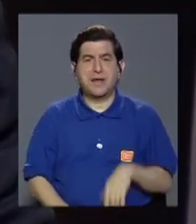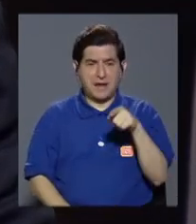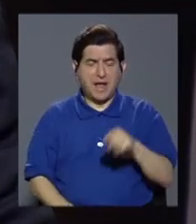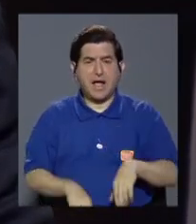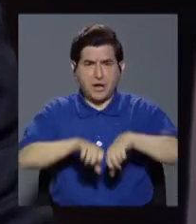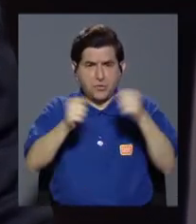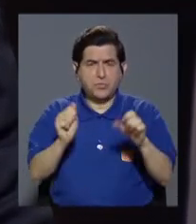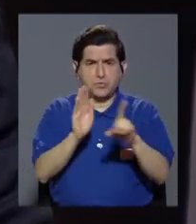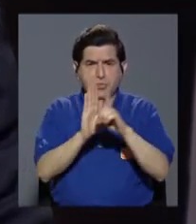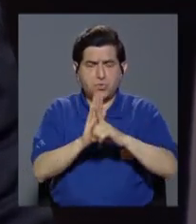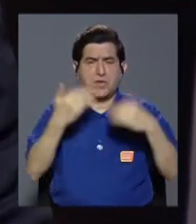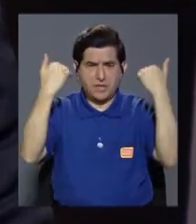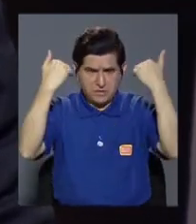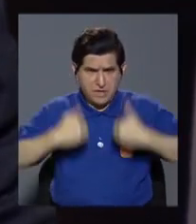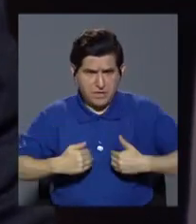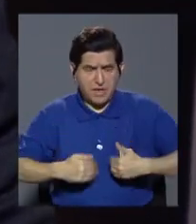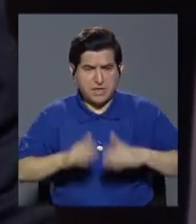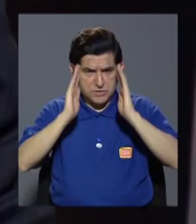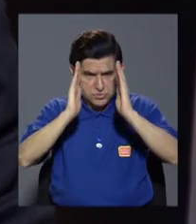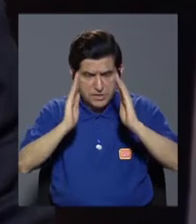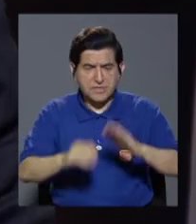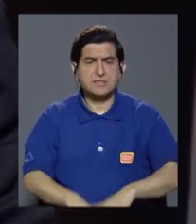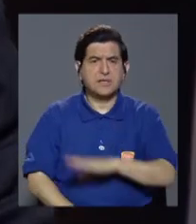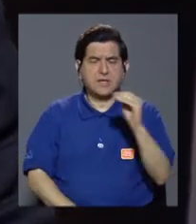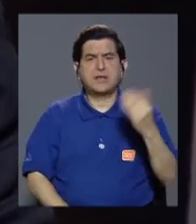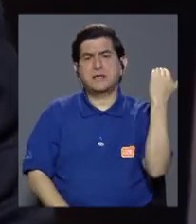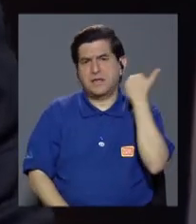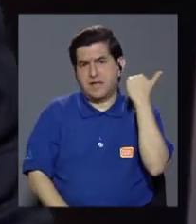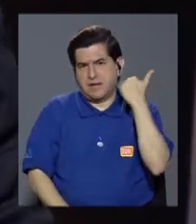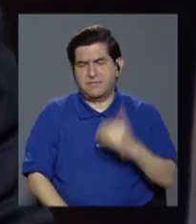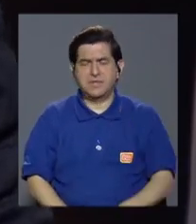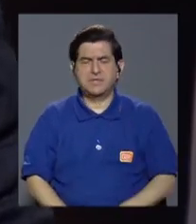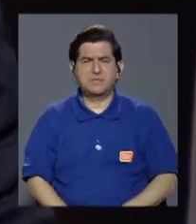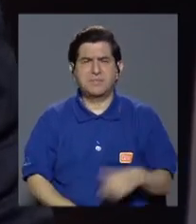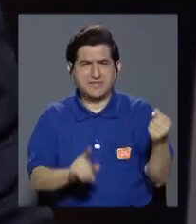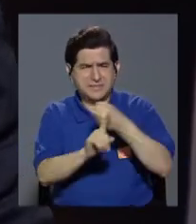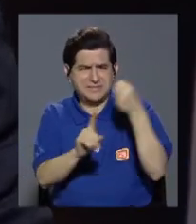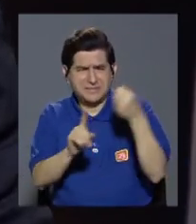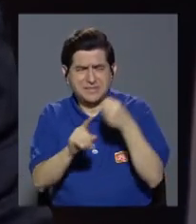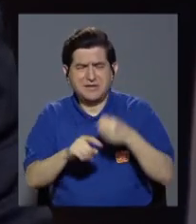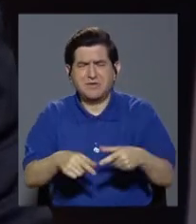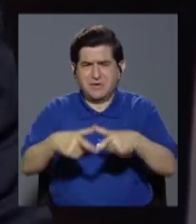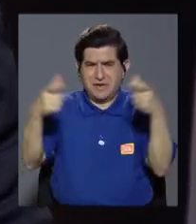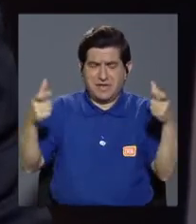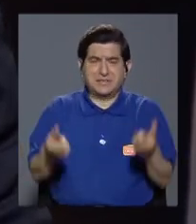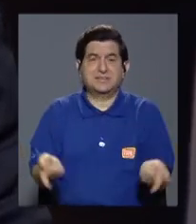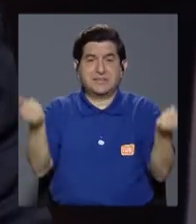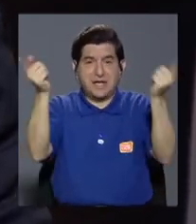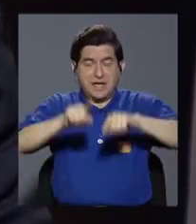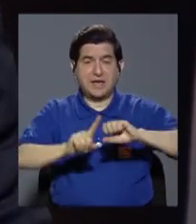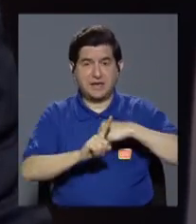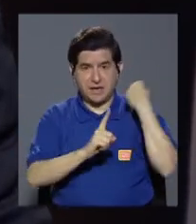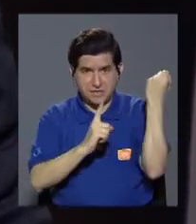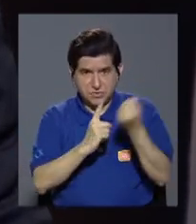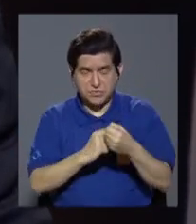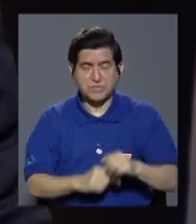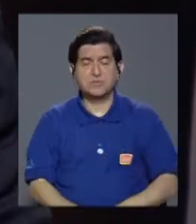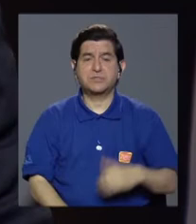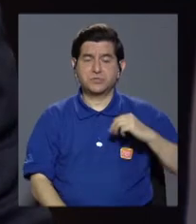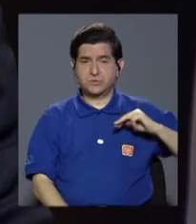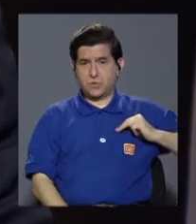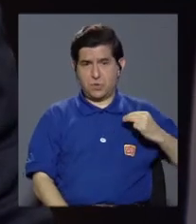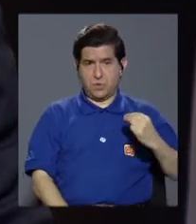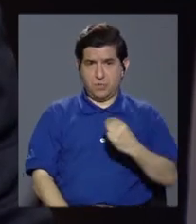y atender al daño que sufren las víctimas en este caso las víctimas de atrocidades masivas que como en el caso colombiano fueron cometidas no solamente por los miembros